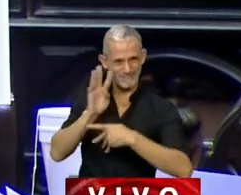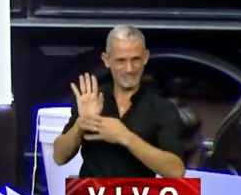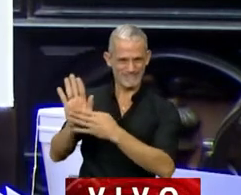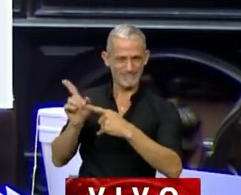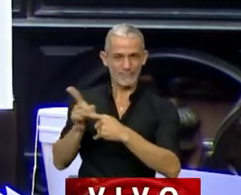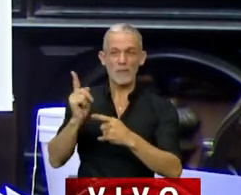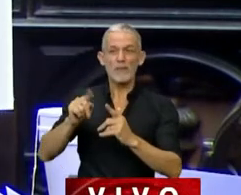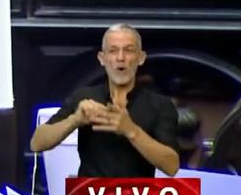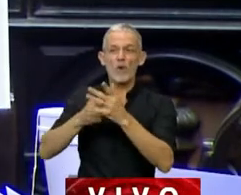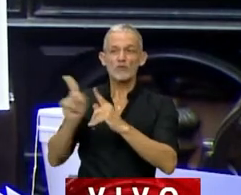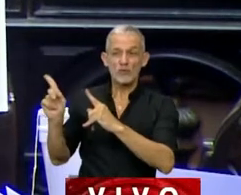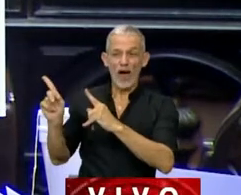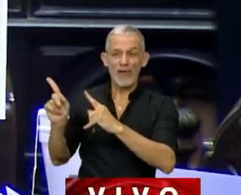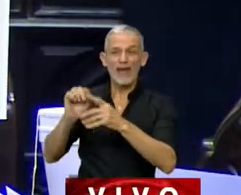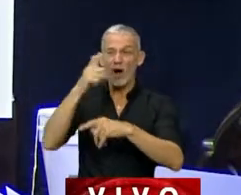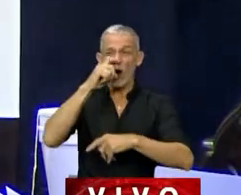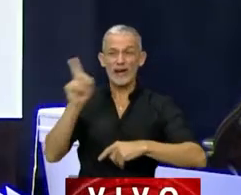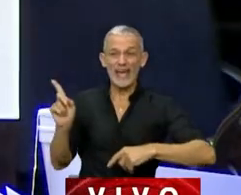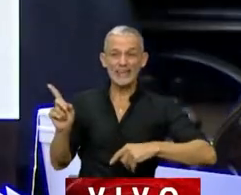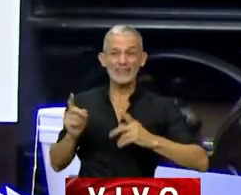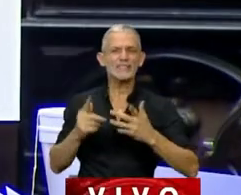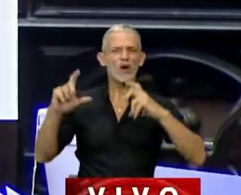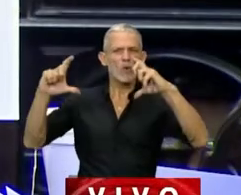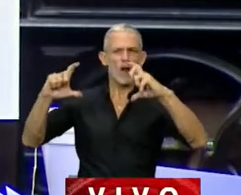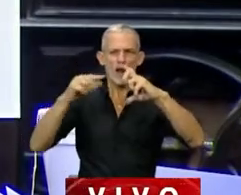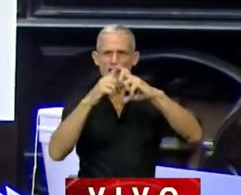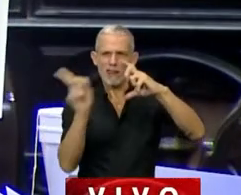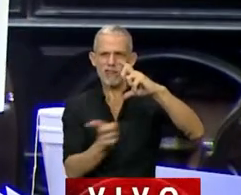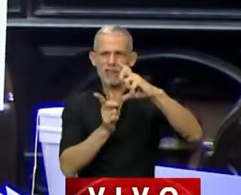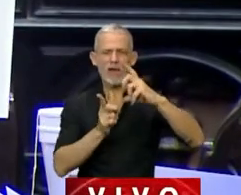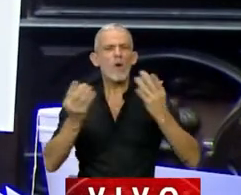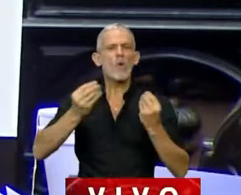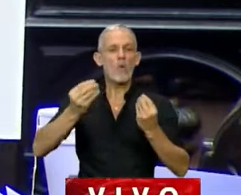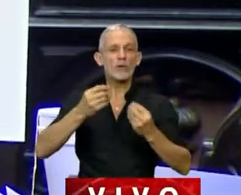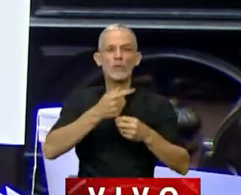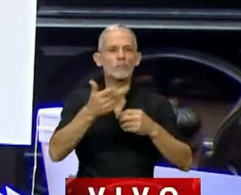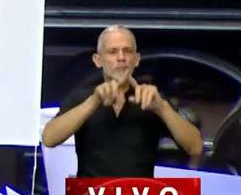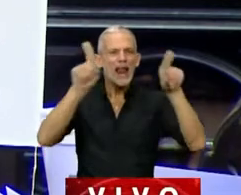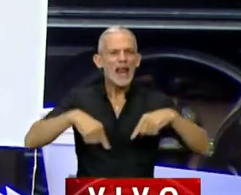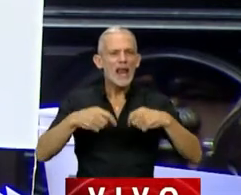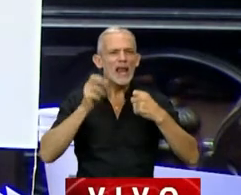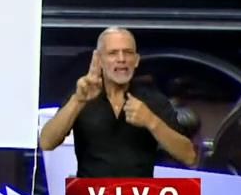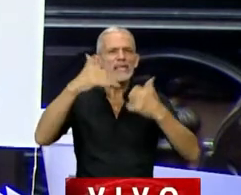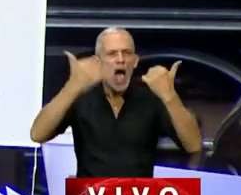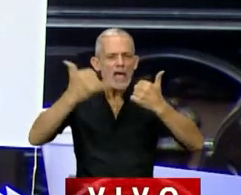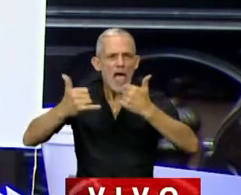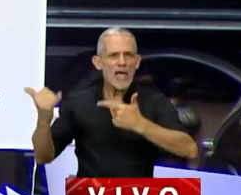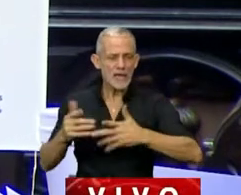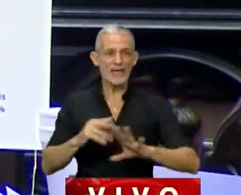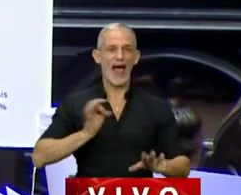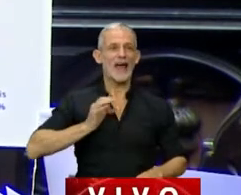muestra en la ciudad de Corrientes el taxi, cuántas habilitaciones sacaron